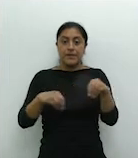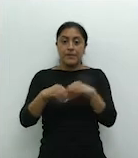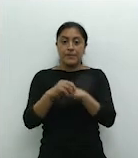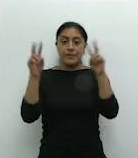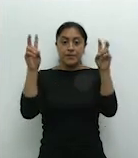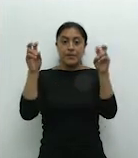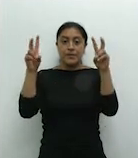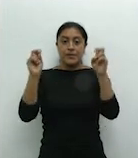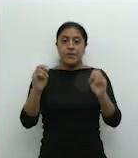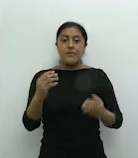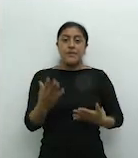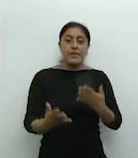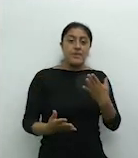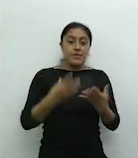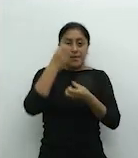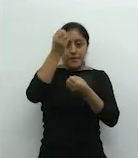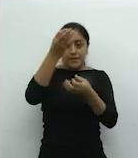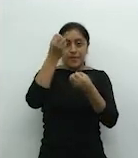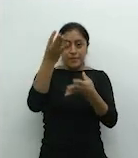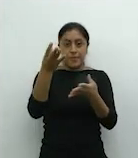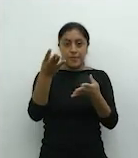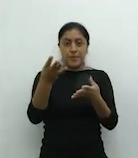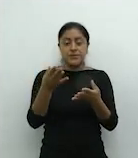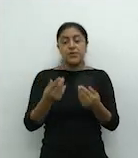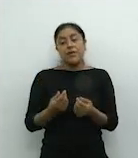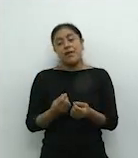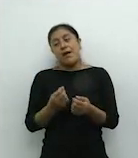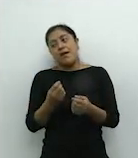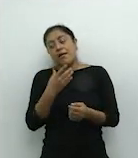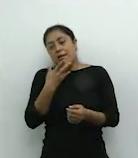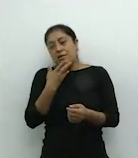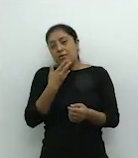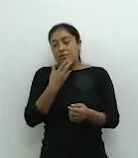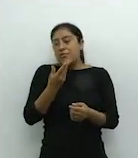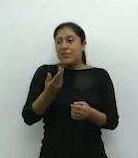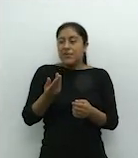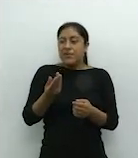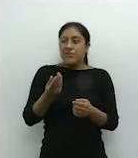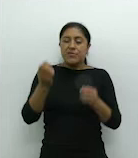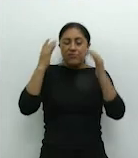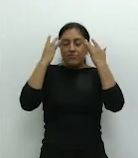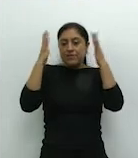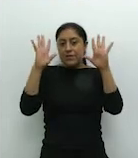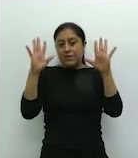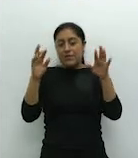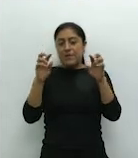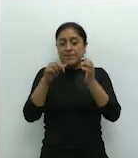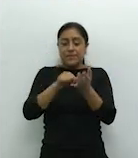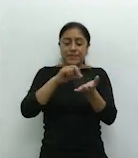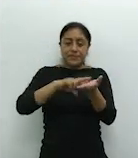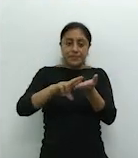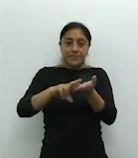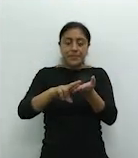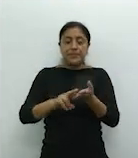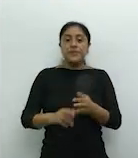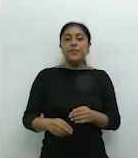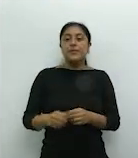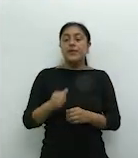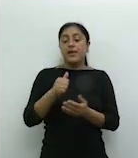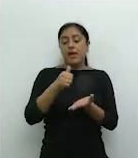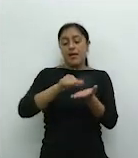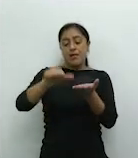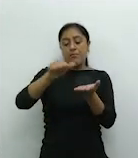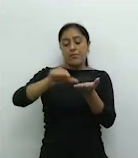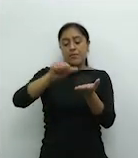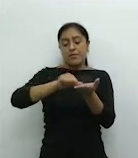Cambiamos de tema para brindarle información que quizá no sabía, y es que el Registro Nacional de las Personas realiza constantes auditorías